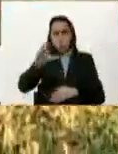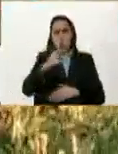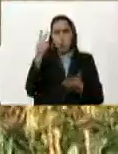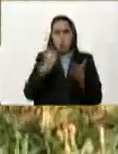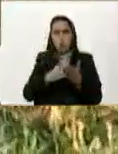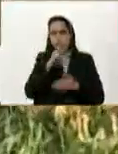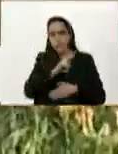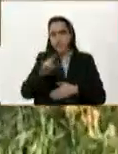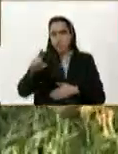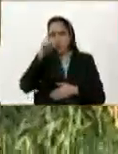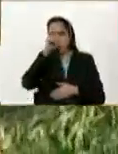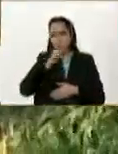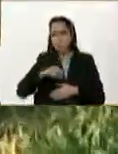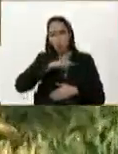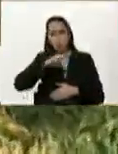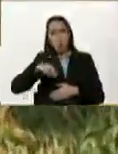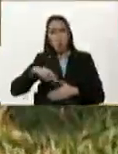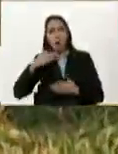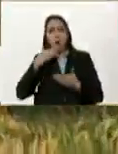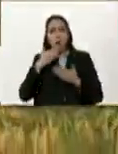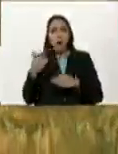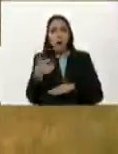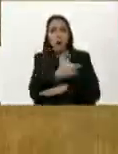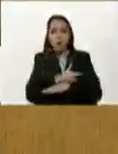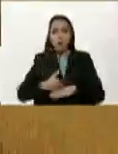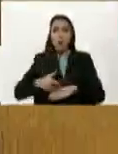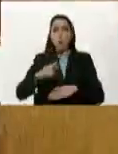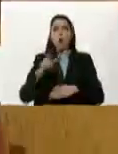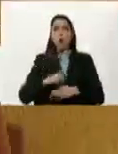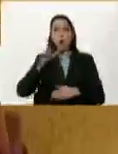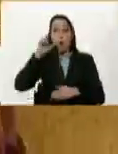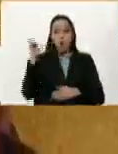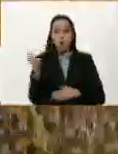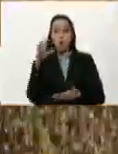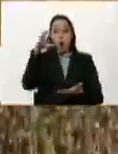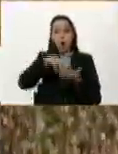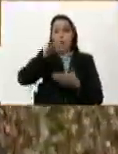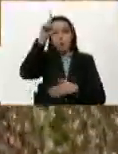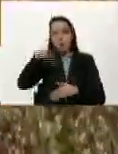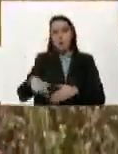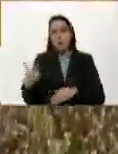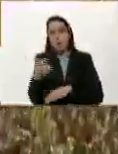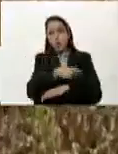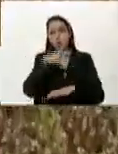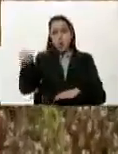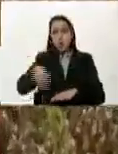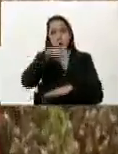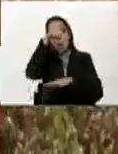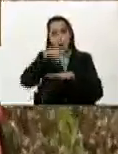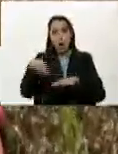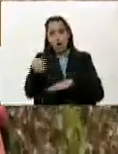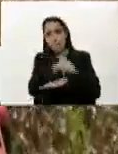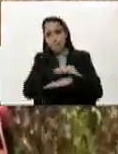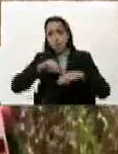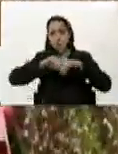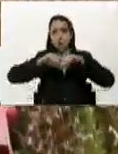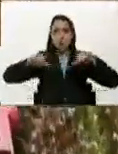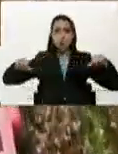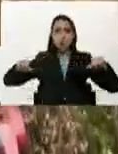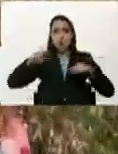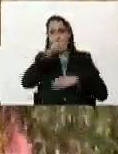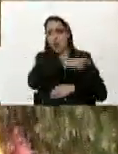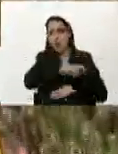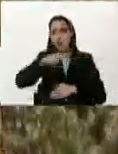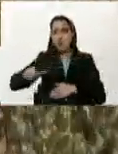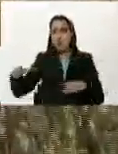estamos agradecido de la gobernación del estado guárico gobierno nacional ministerios de agricultura y tierra también a la gente